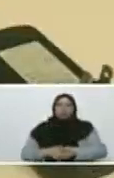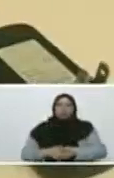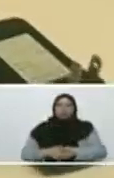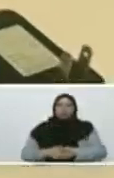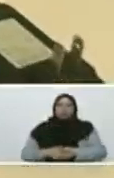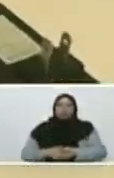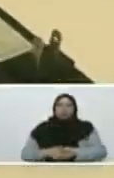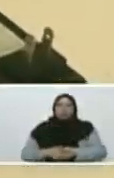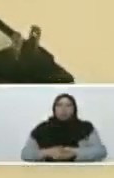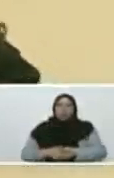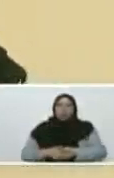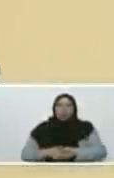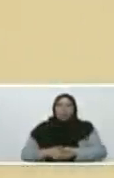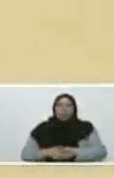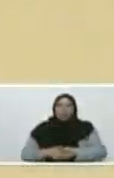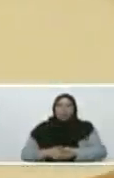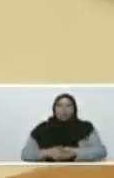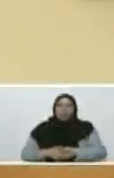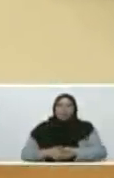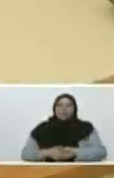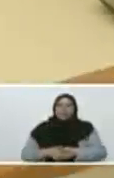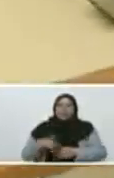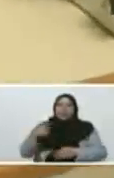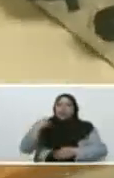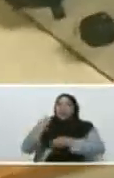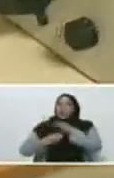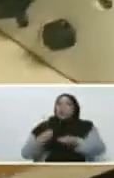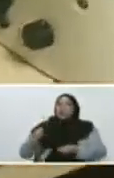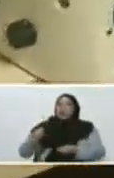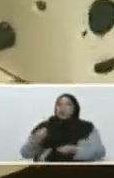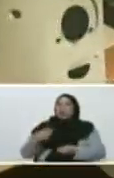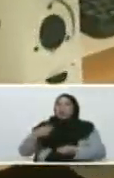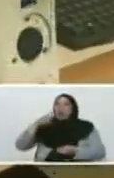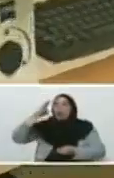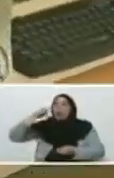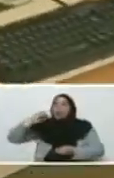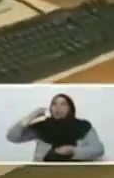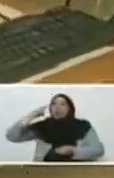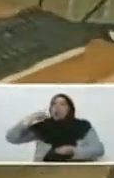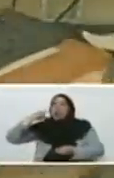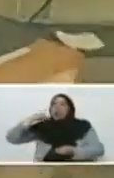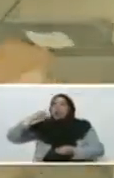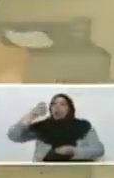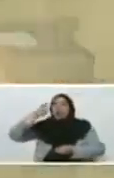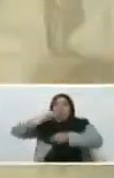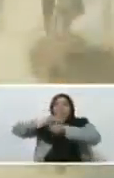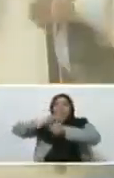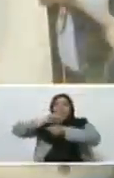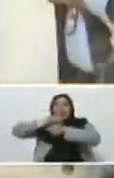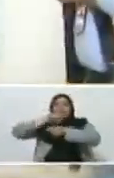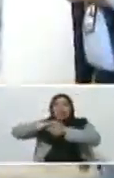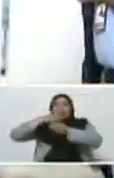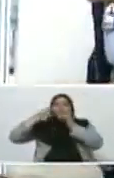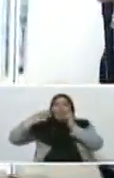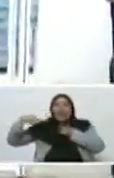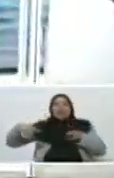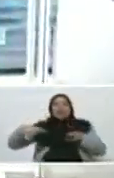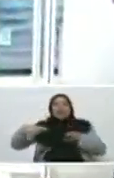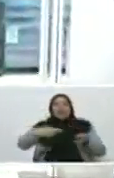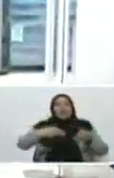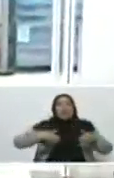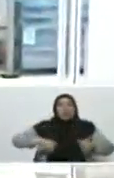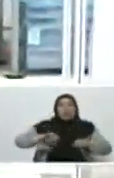que guardar. Claro. Aquí vamos con el negro Cardier, de Caicara del Orinoco. Caicara del Orinoco. Director de la unidad de